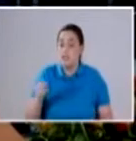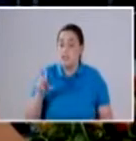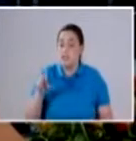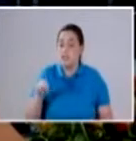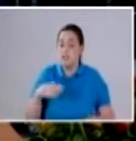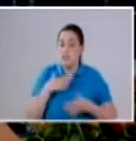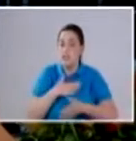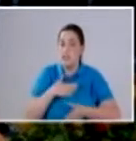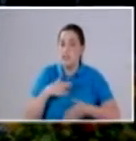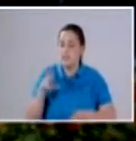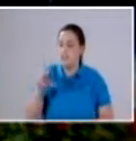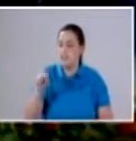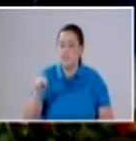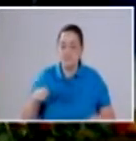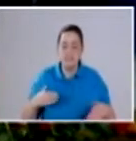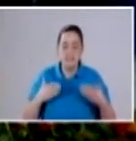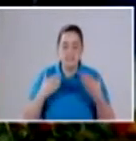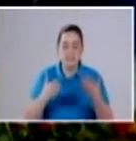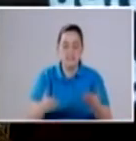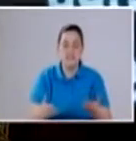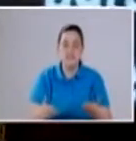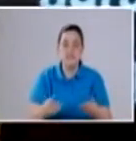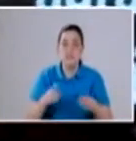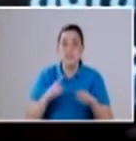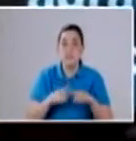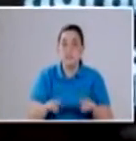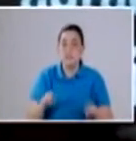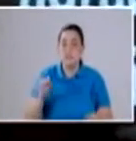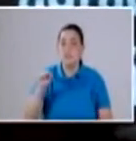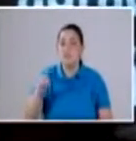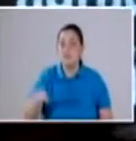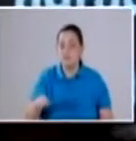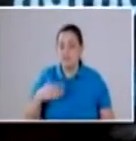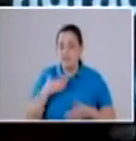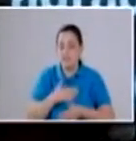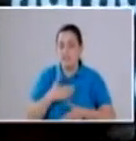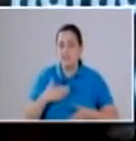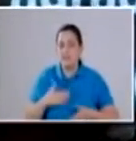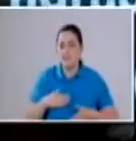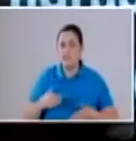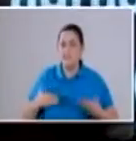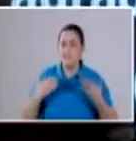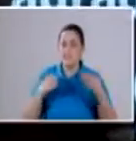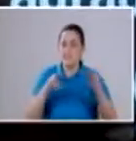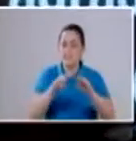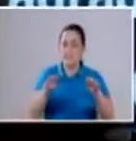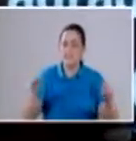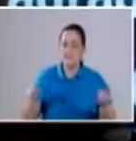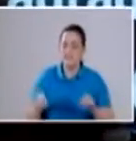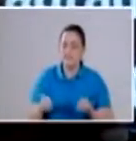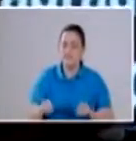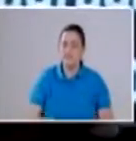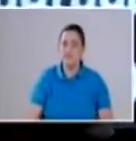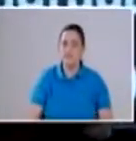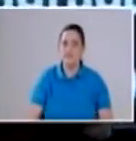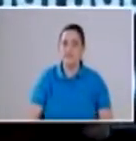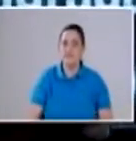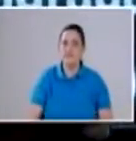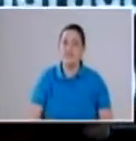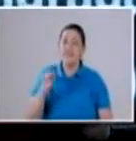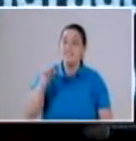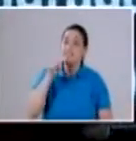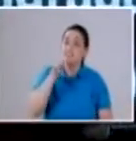si agradaban, les iba a dar Canaán. Trasladémoslo para nuestros días. Si tú agradas a Dios, ya te rayaste.